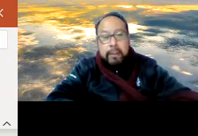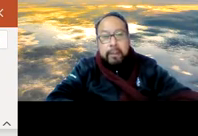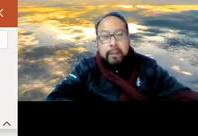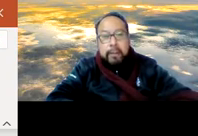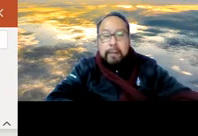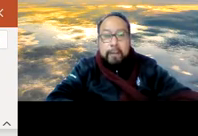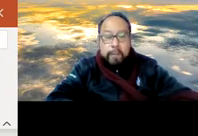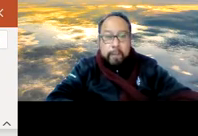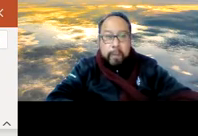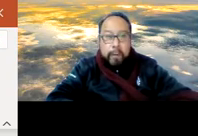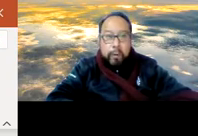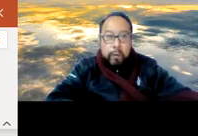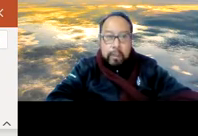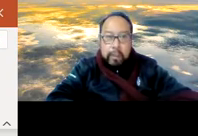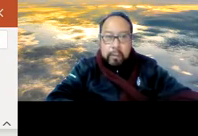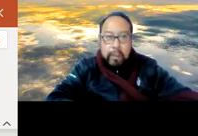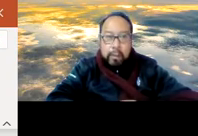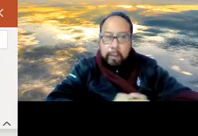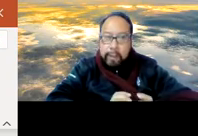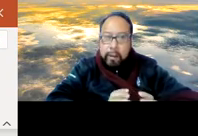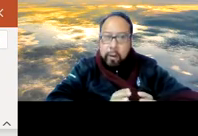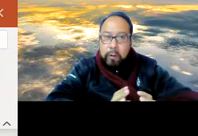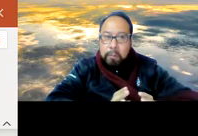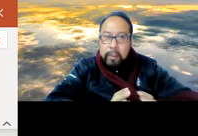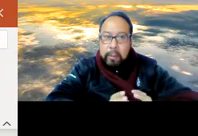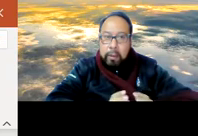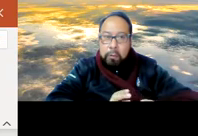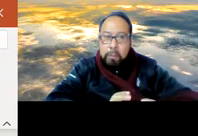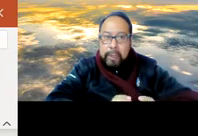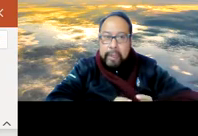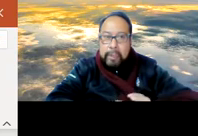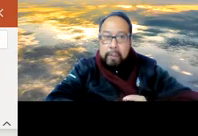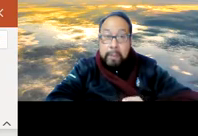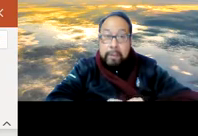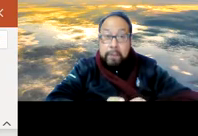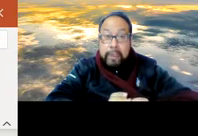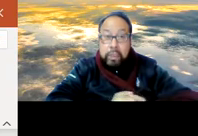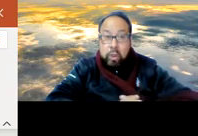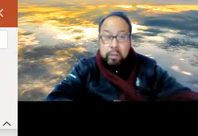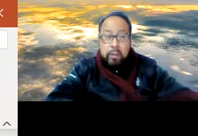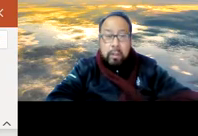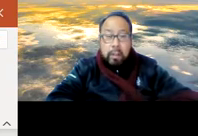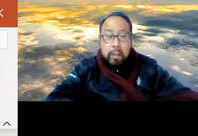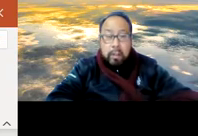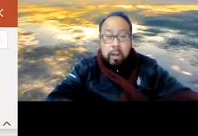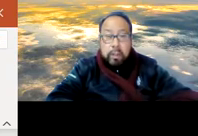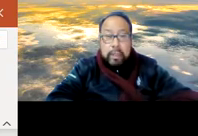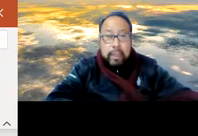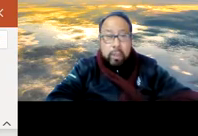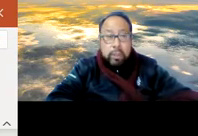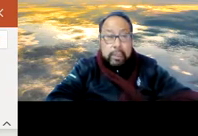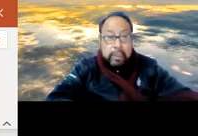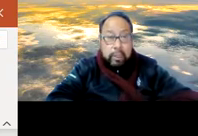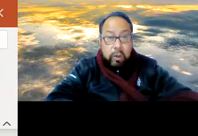monografía. No, entonces los ensayos clínicos, vean cómo van a tener sus pequeñas especificaciones.